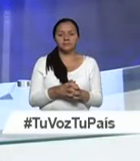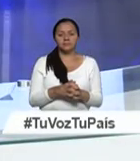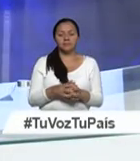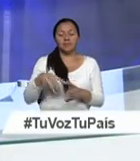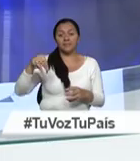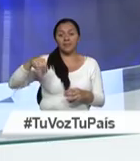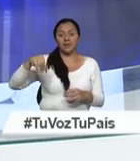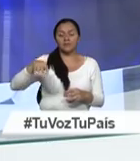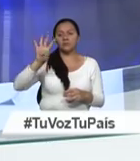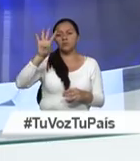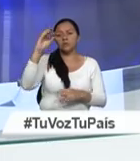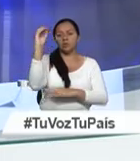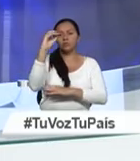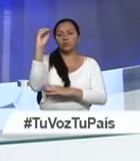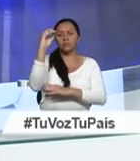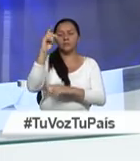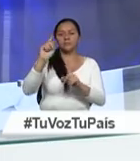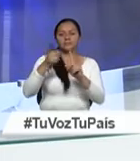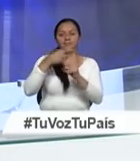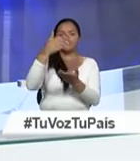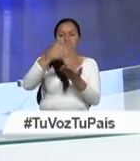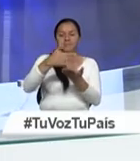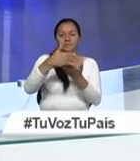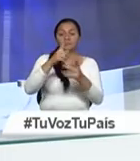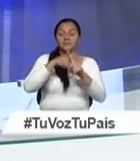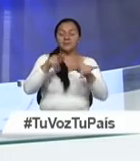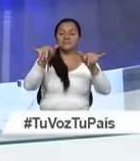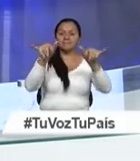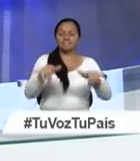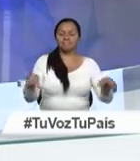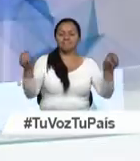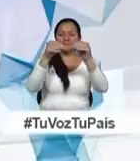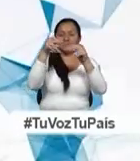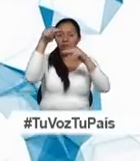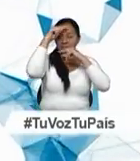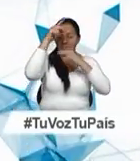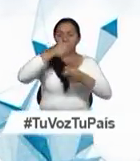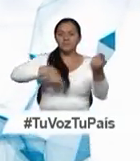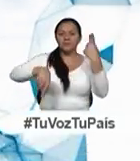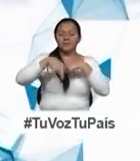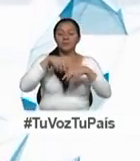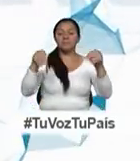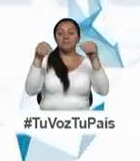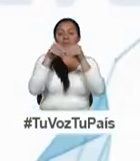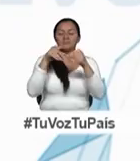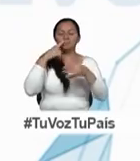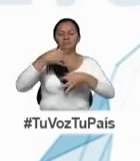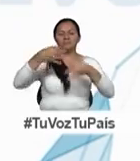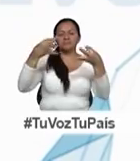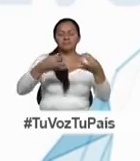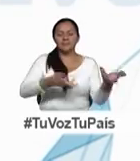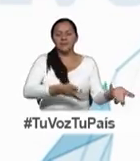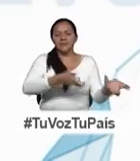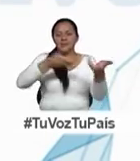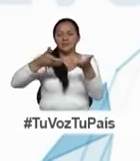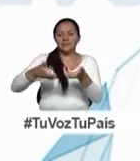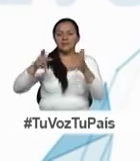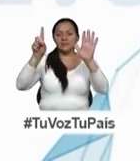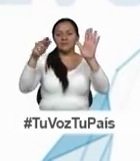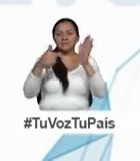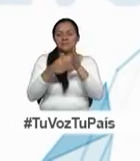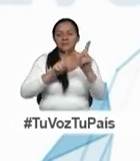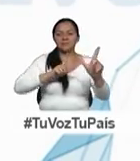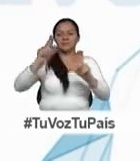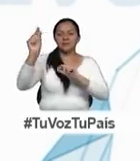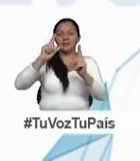Martes 4 de octubre, tiempo de hacer una nueva pausa. Quédese con nosotros, al volver le contaremos cómo se efectuó el rescate de 6.000